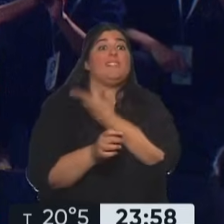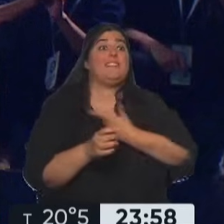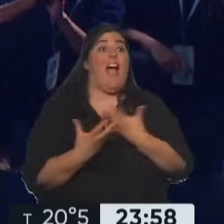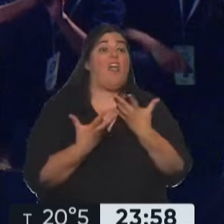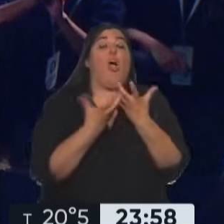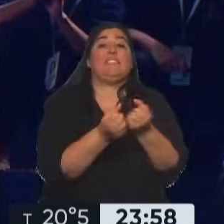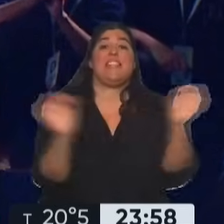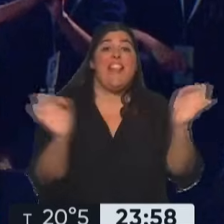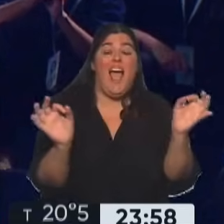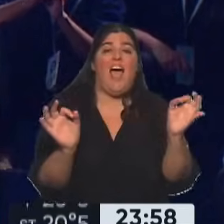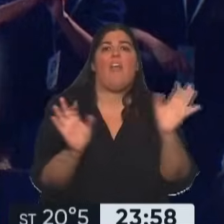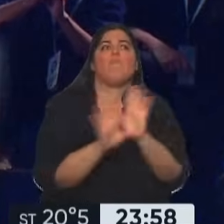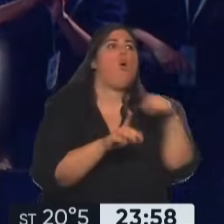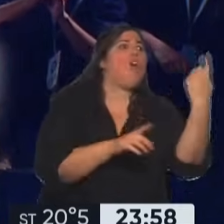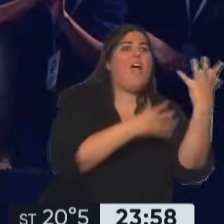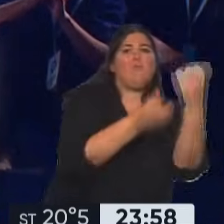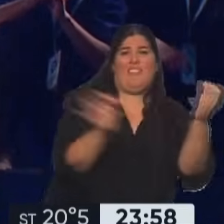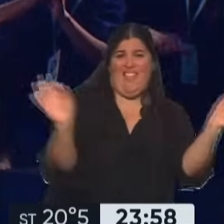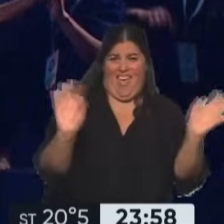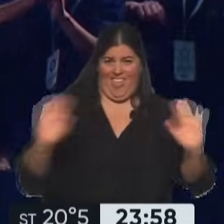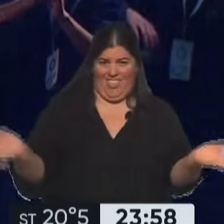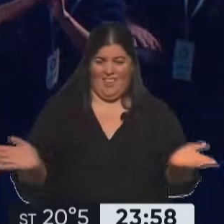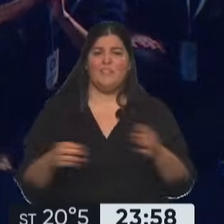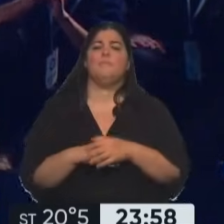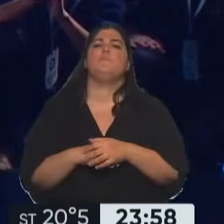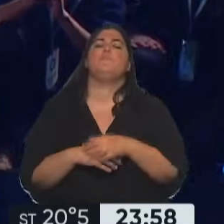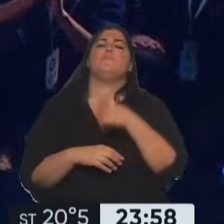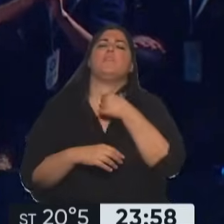llega, no llega nadie. Pero